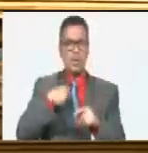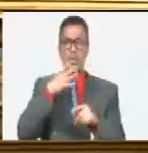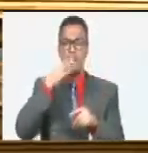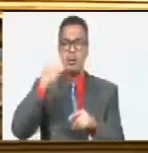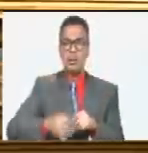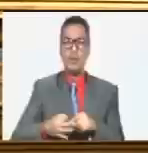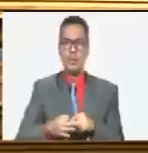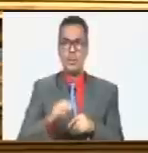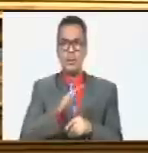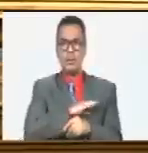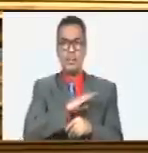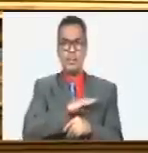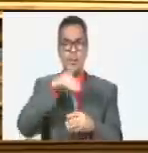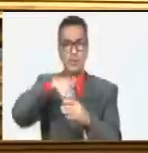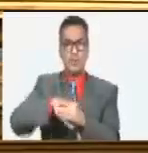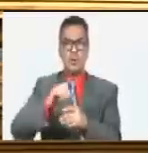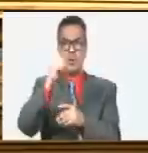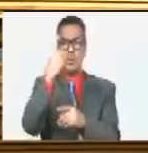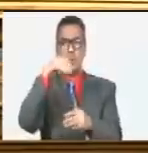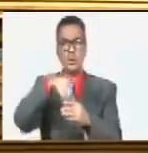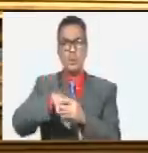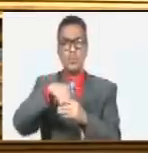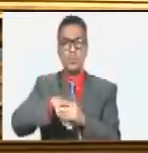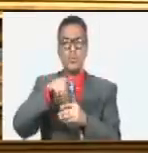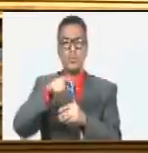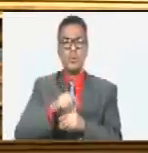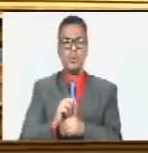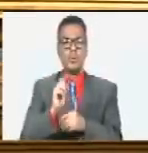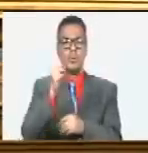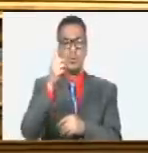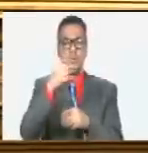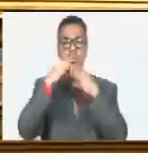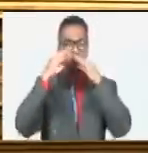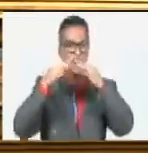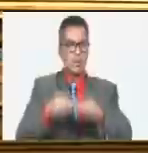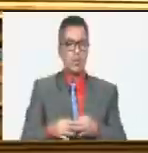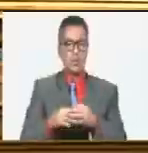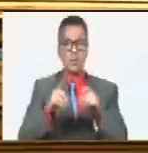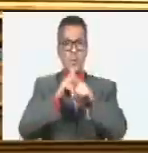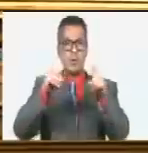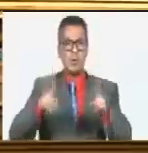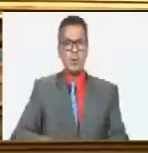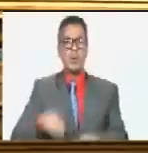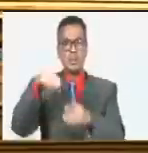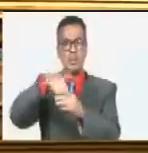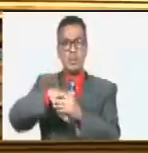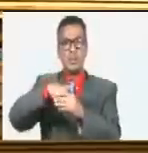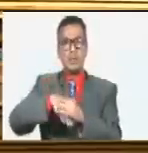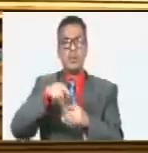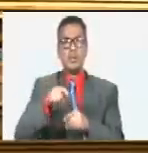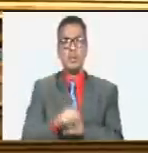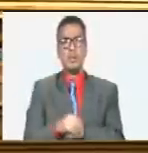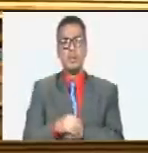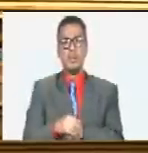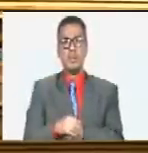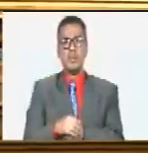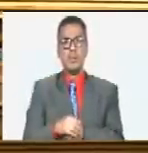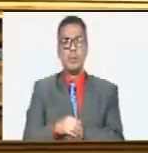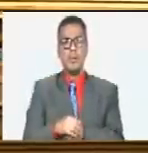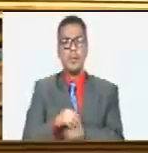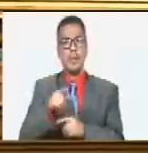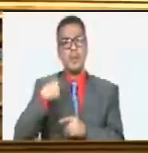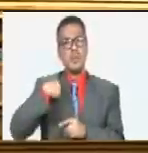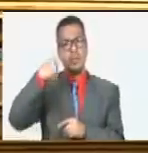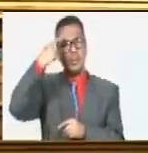un elector, un voto, donde se garantice la democracia del voto, y eso es quizás más